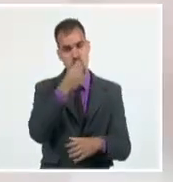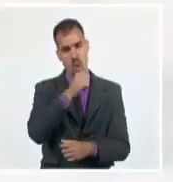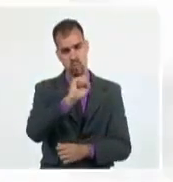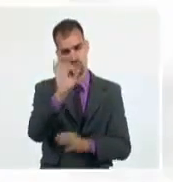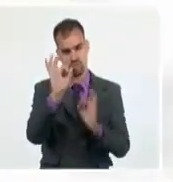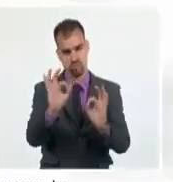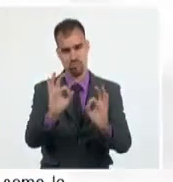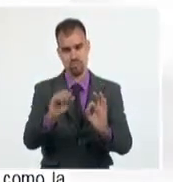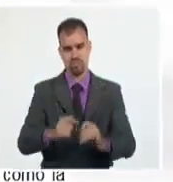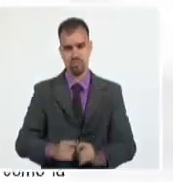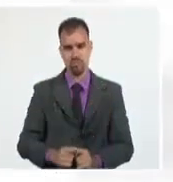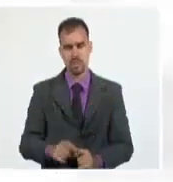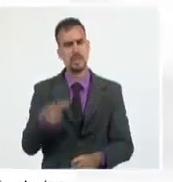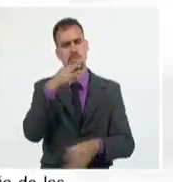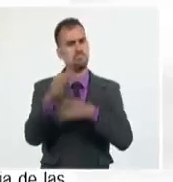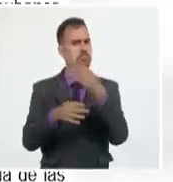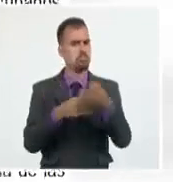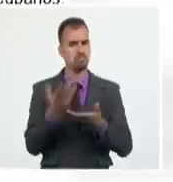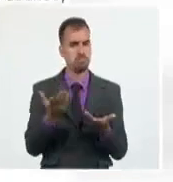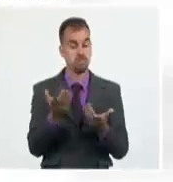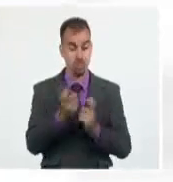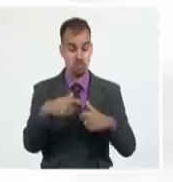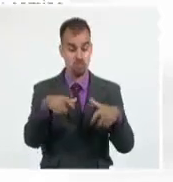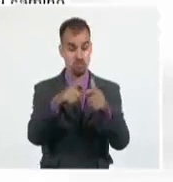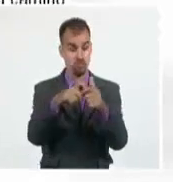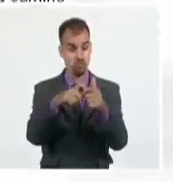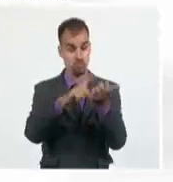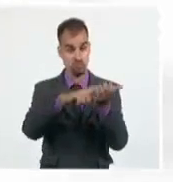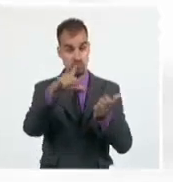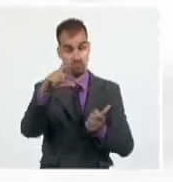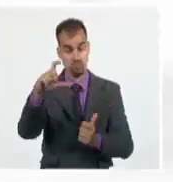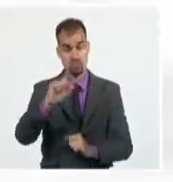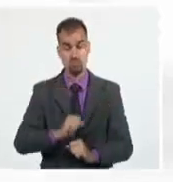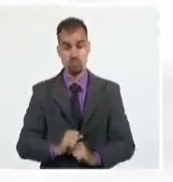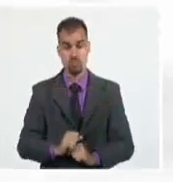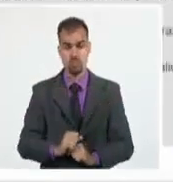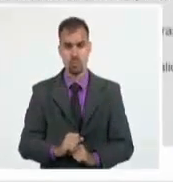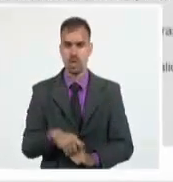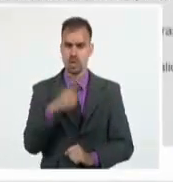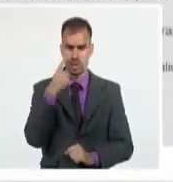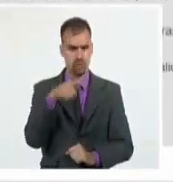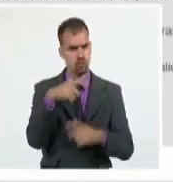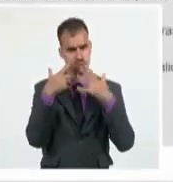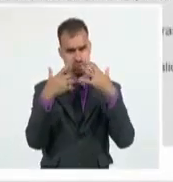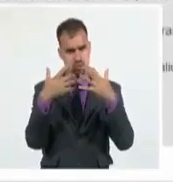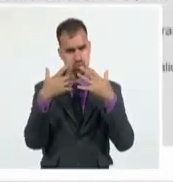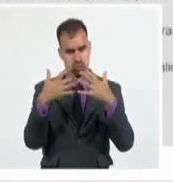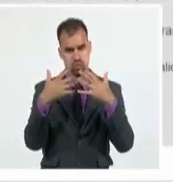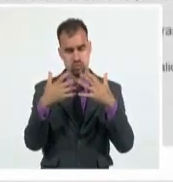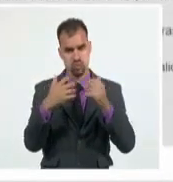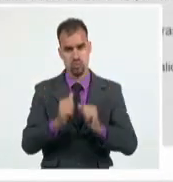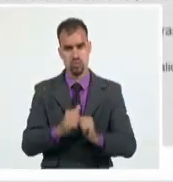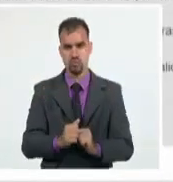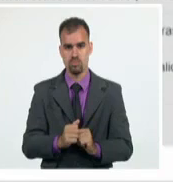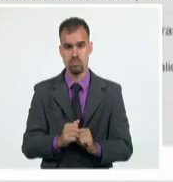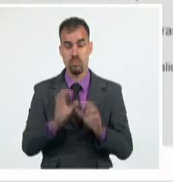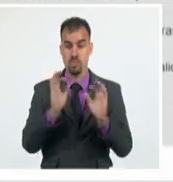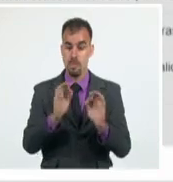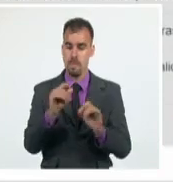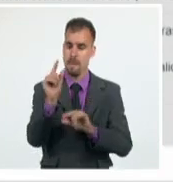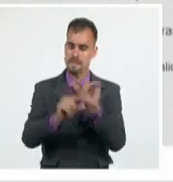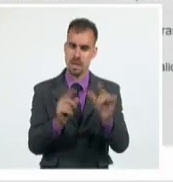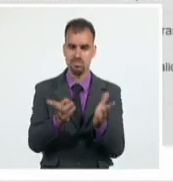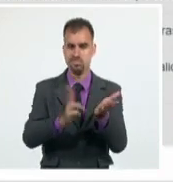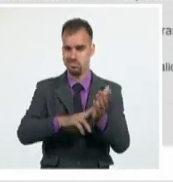su mensaje expusieron que el Congreso representa un acontecimiento de trascendental importancia para los aguerridos comunistas